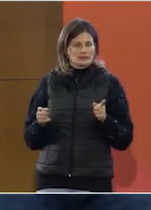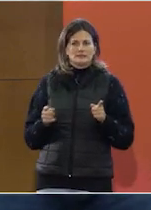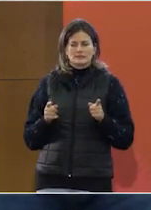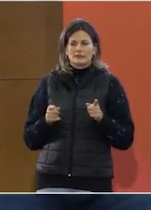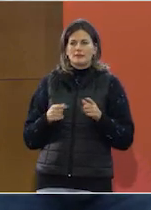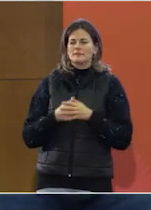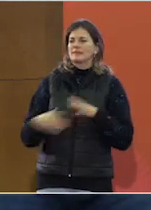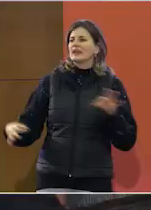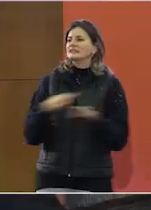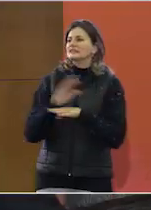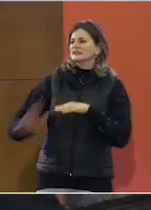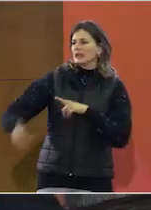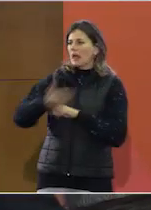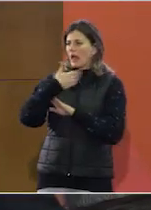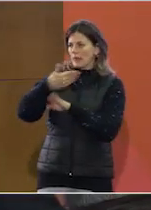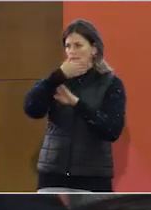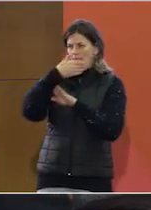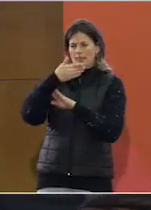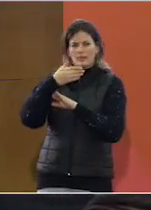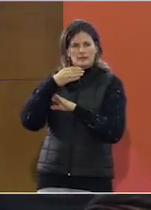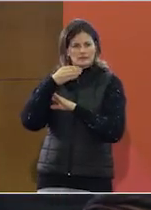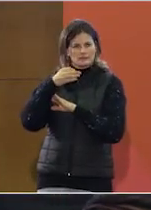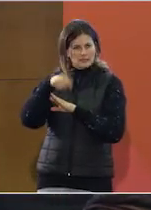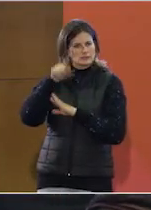envolverte en banderas.